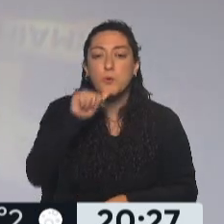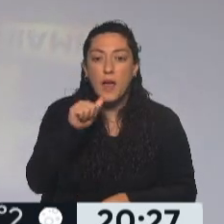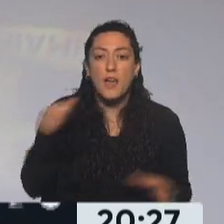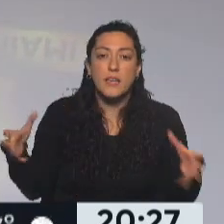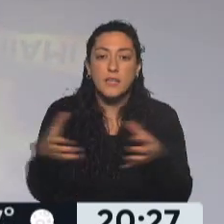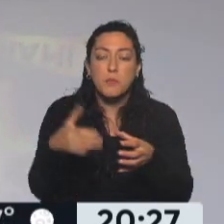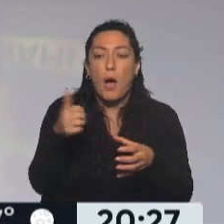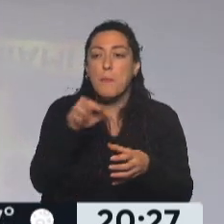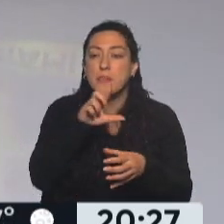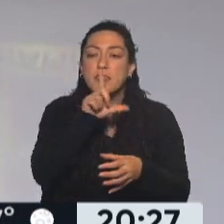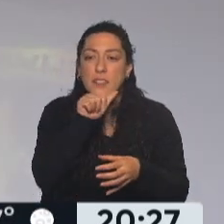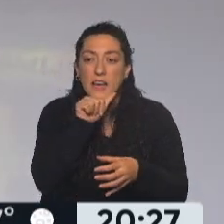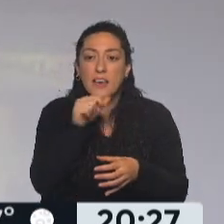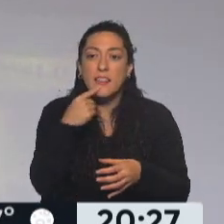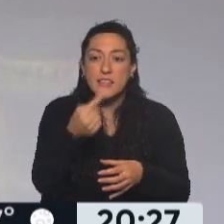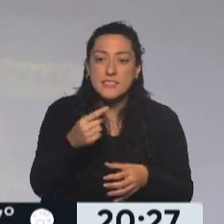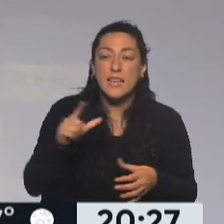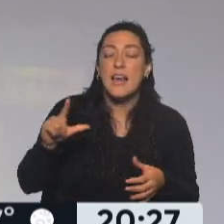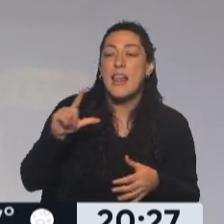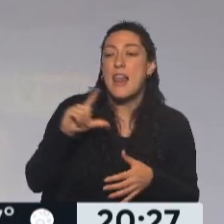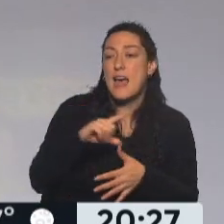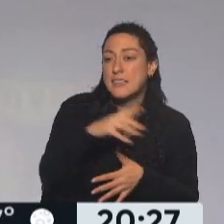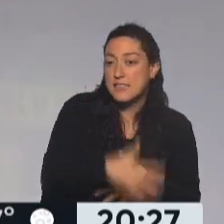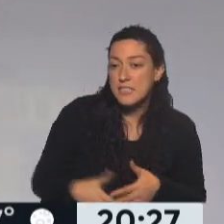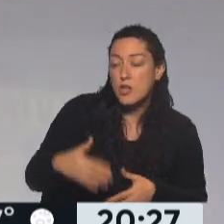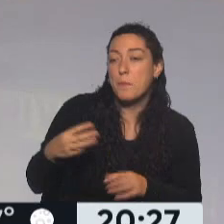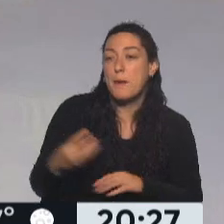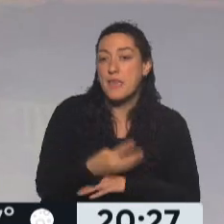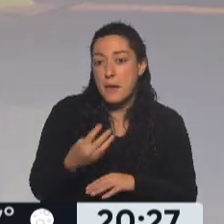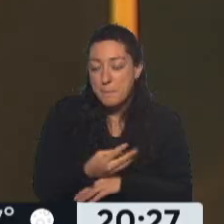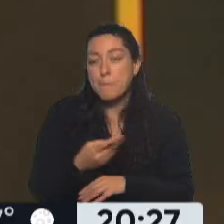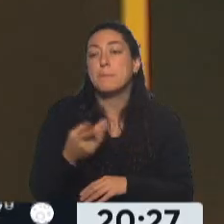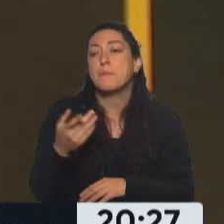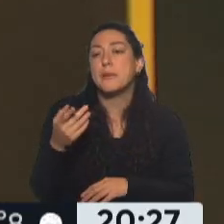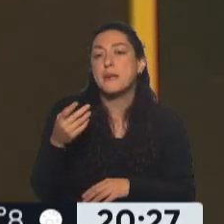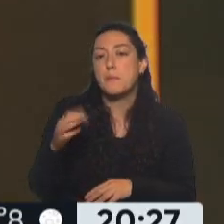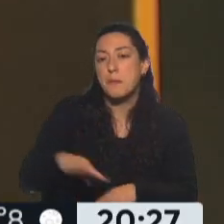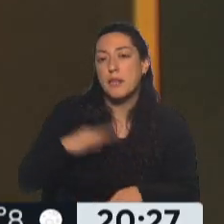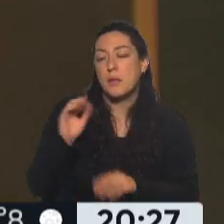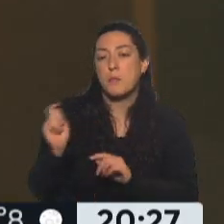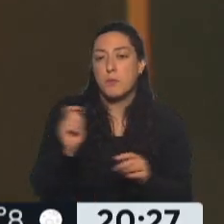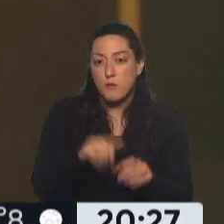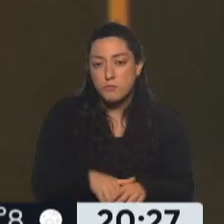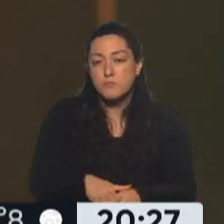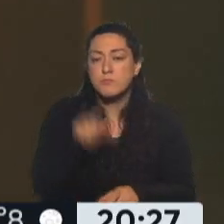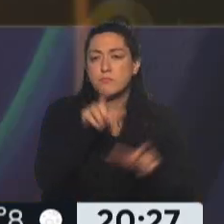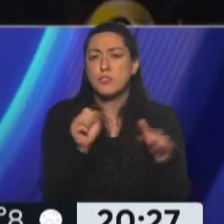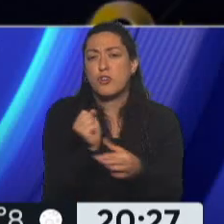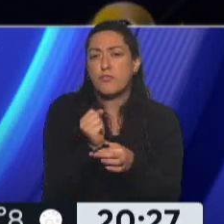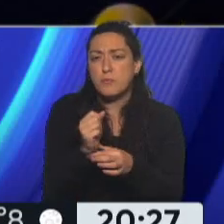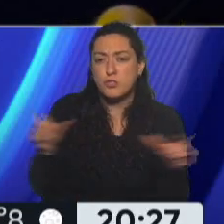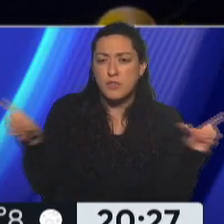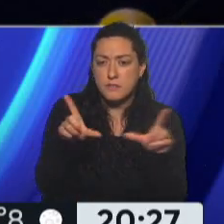a conocer que llegan los Martín fierro latino en dónde en Miami y justamente hicieron un evento con grandes personalidades de la